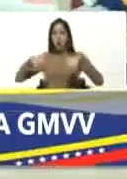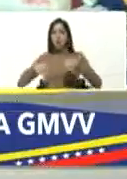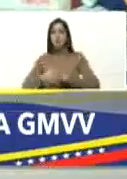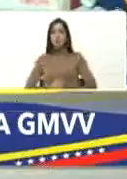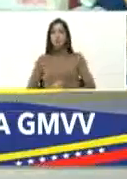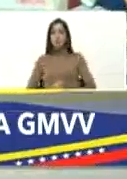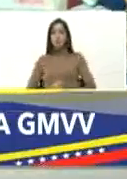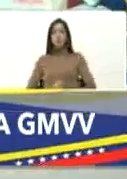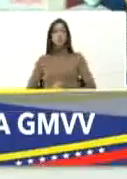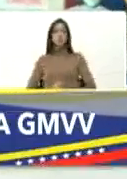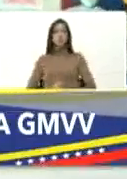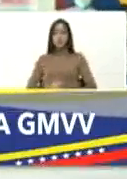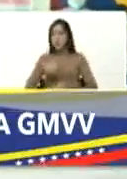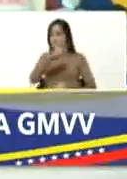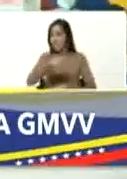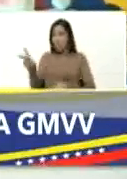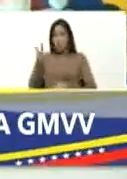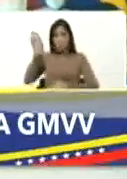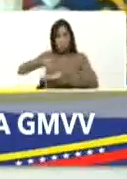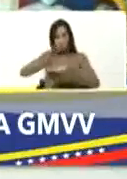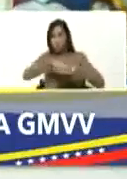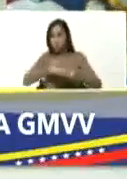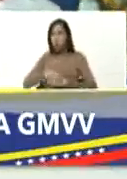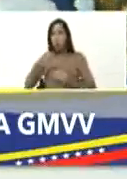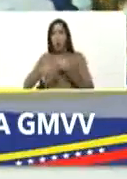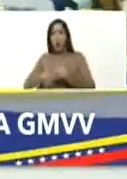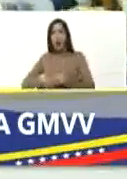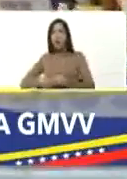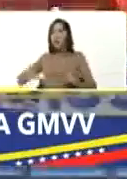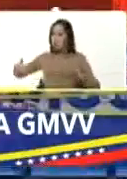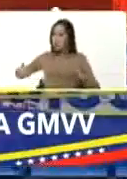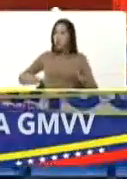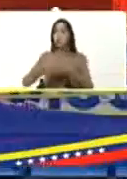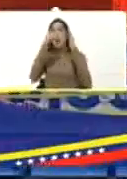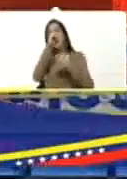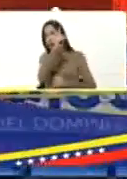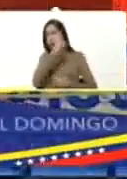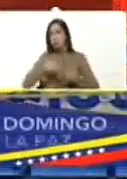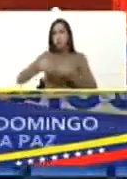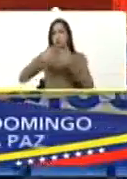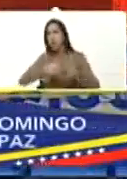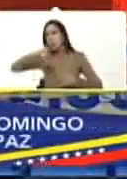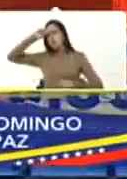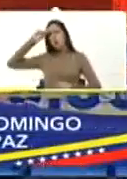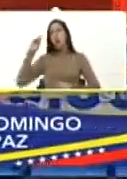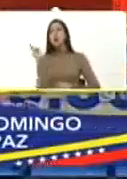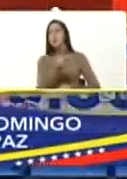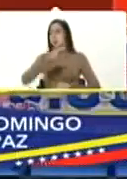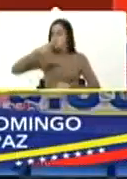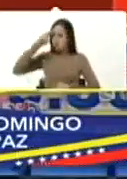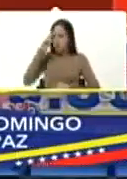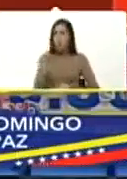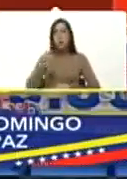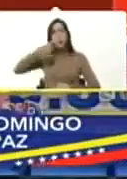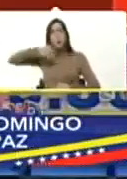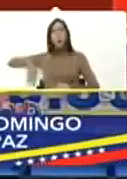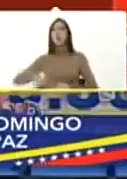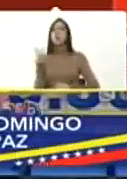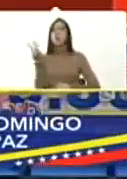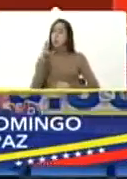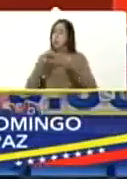Yo llamo a los venezolanos y venezolanas a darle una bofetada y exigir respeto del gobierno de Estados Unidos